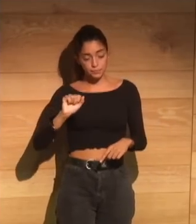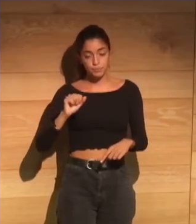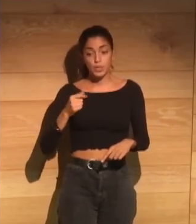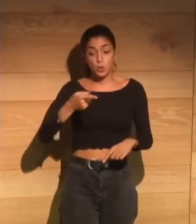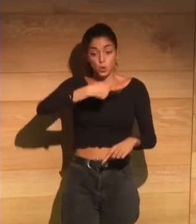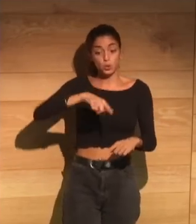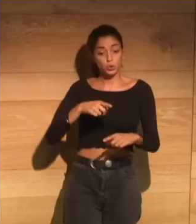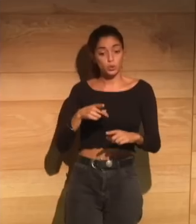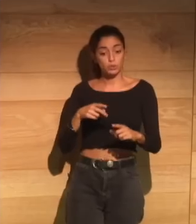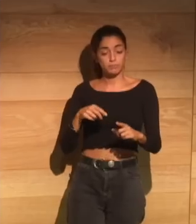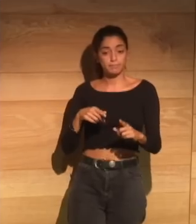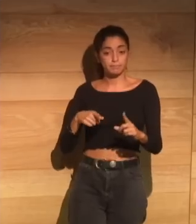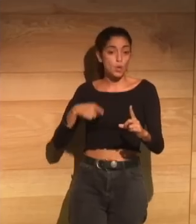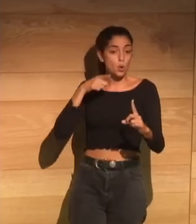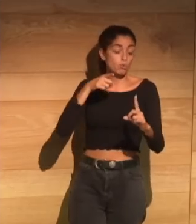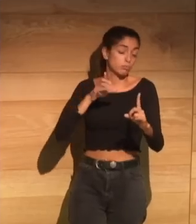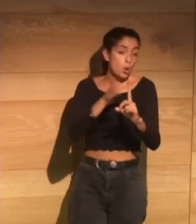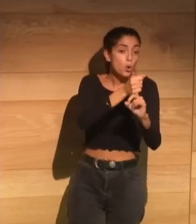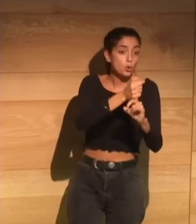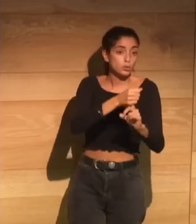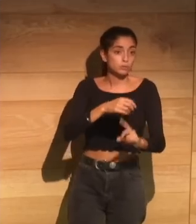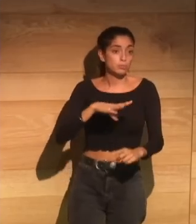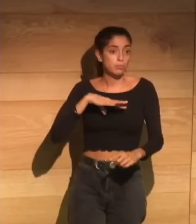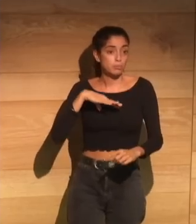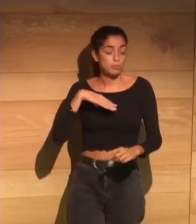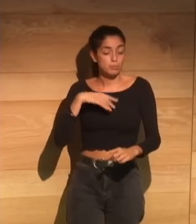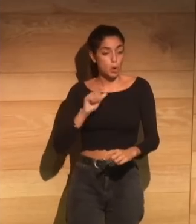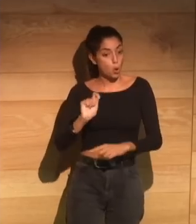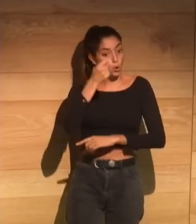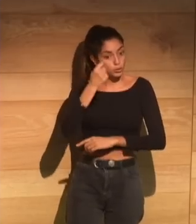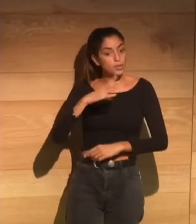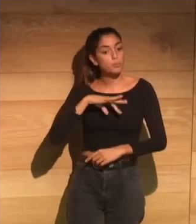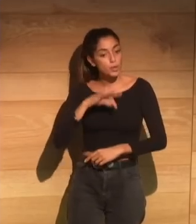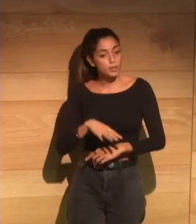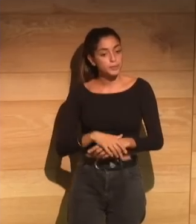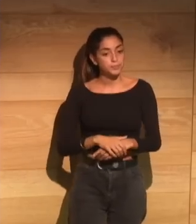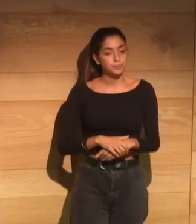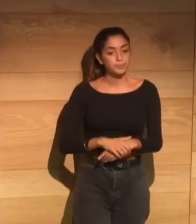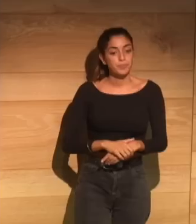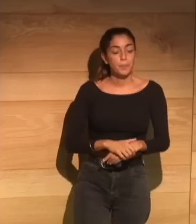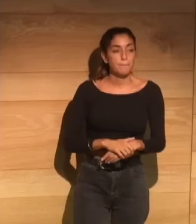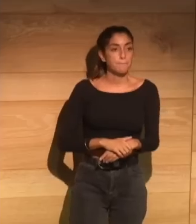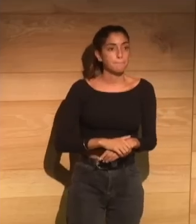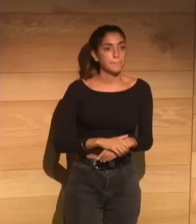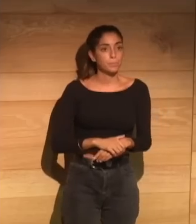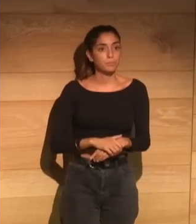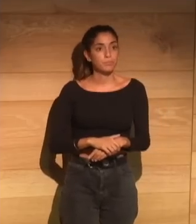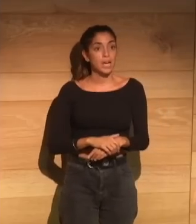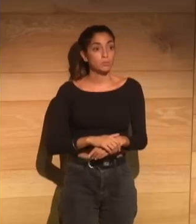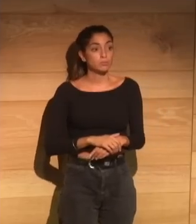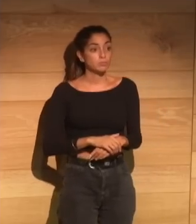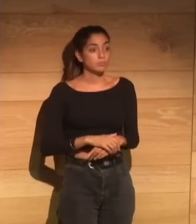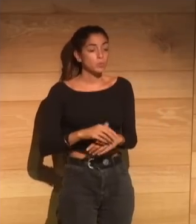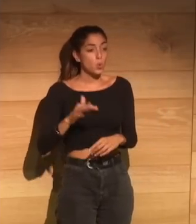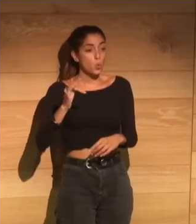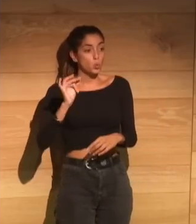sitio, sino que hay un lugar al que se puede llegar, aunque en ese momento todavía no se sabe cómo. Un tanque hizo Leonardo también, un tanque. También hizo un